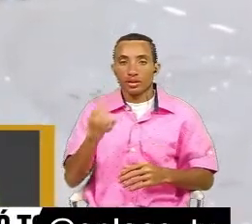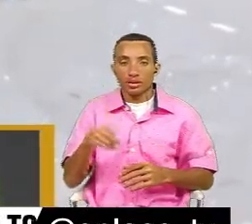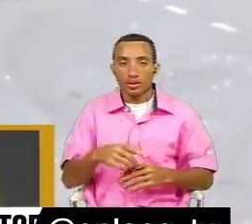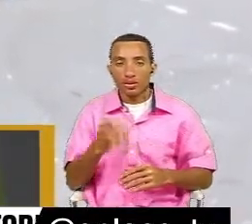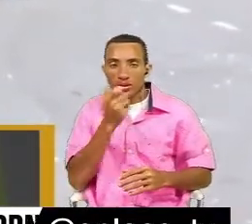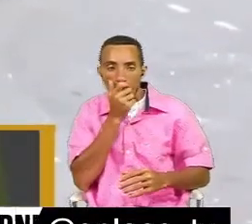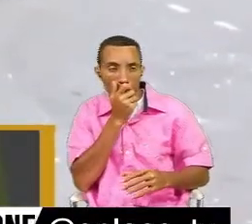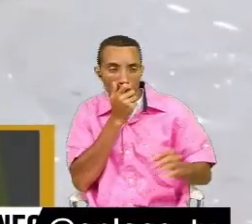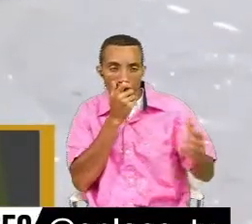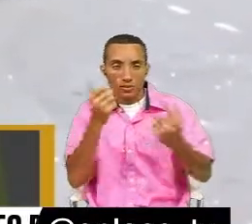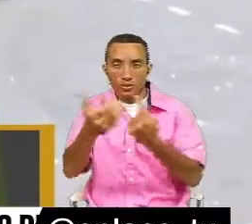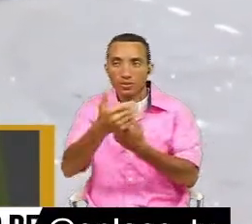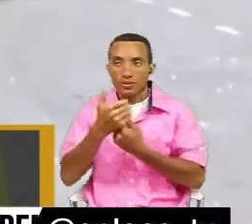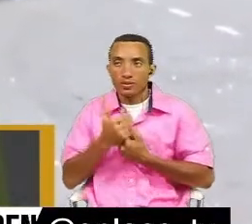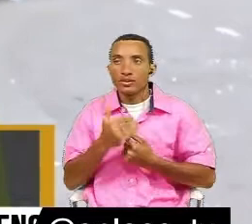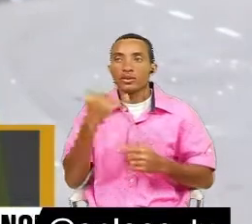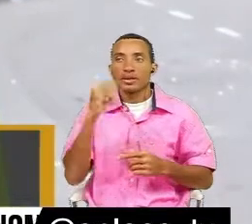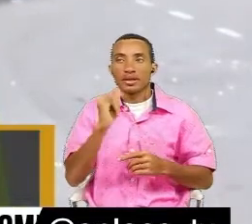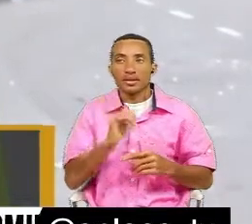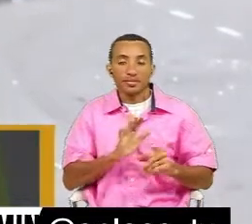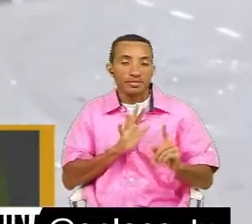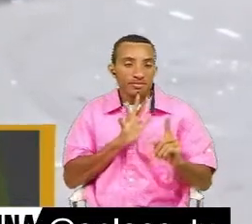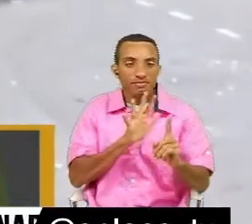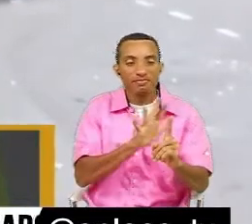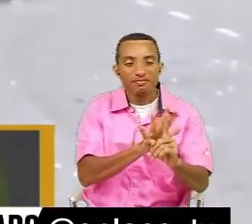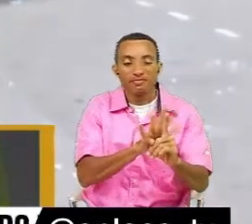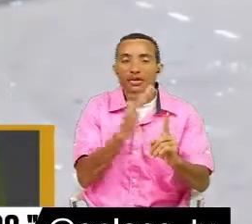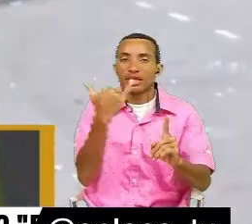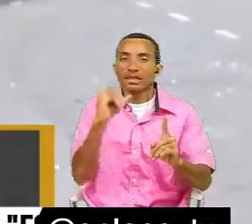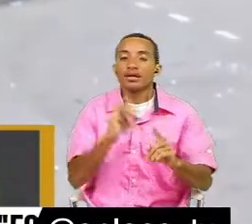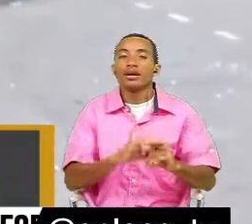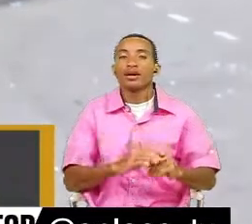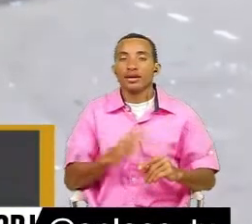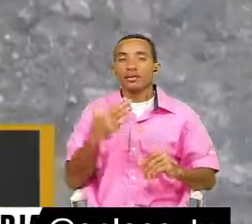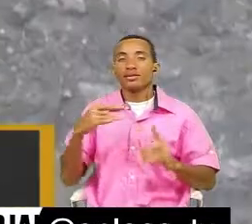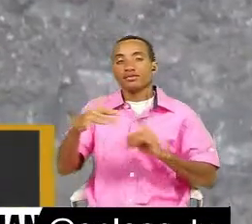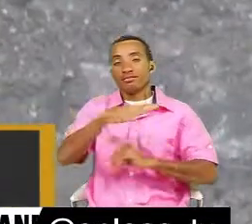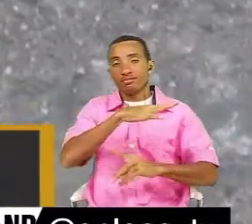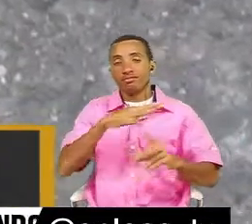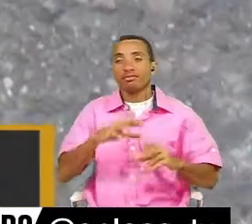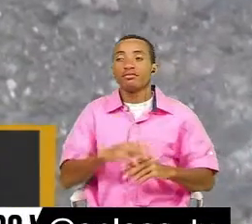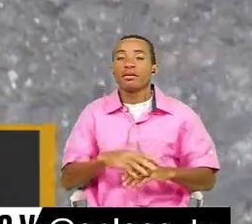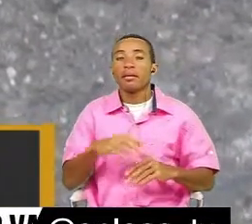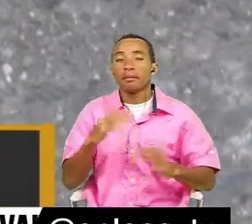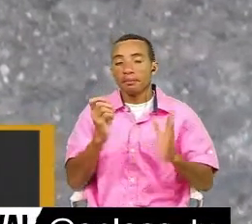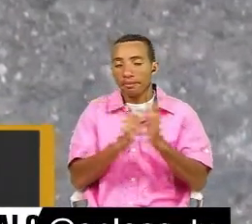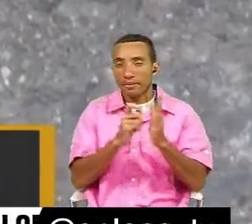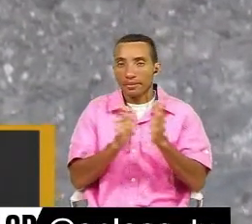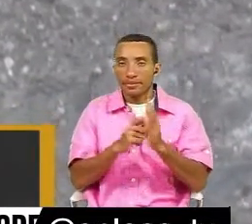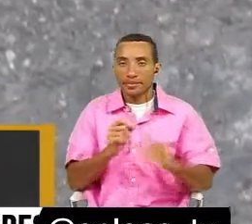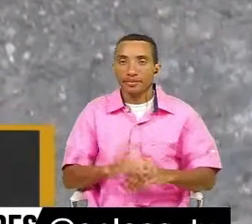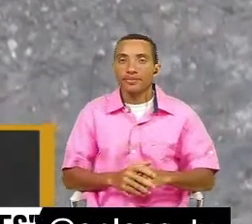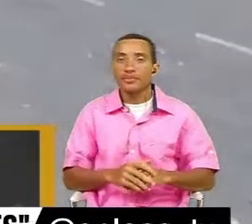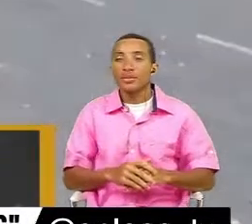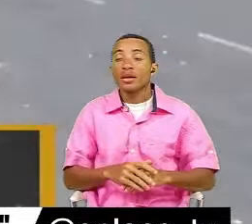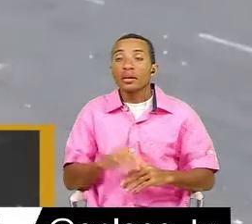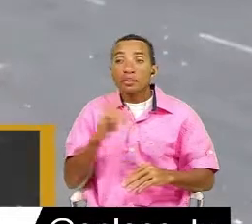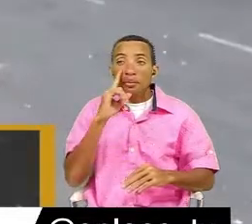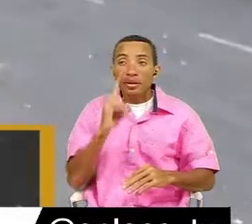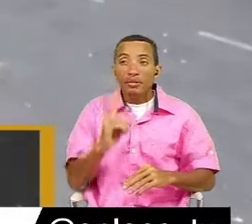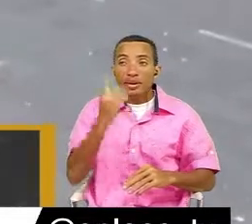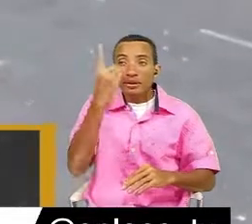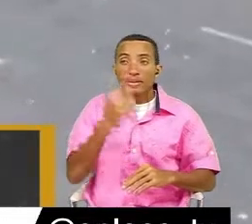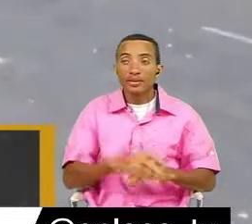al señor, porque ya lo tenían aquí arrinconado. Entonces ya se ha presentado varias situaciones con ellos. Según los transportadores informales, no es la primera vez